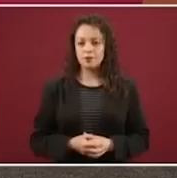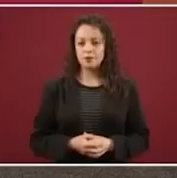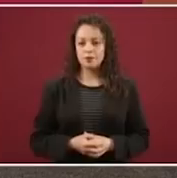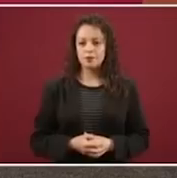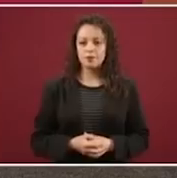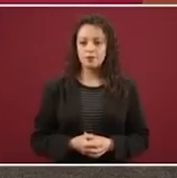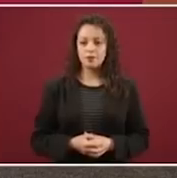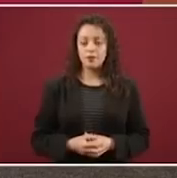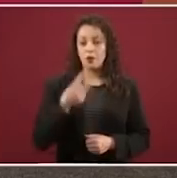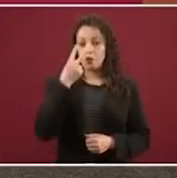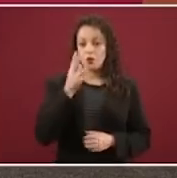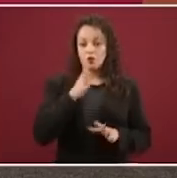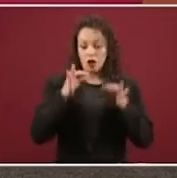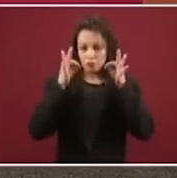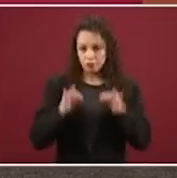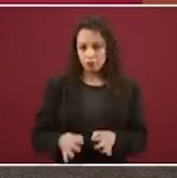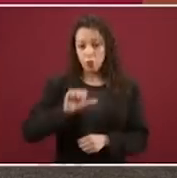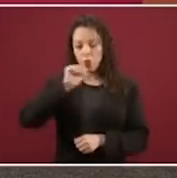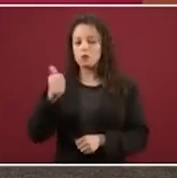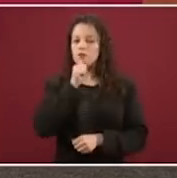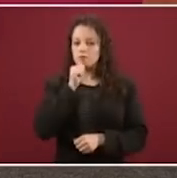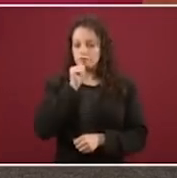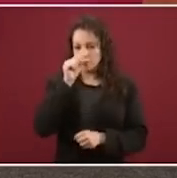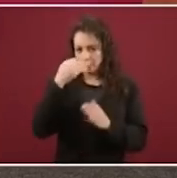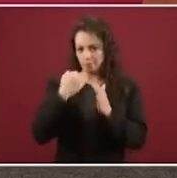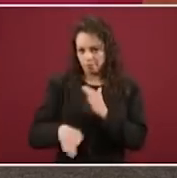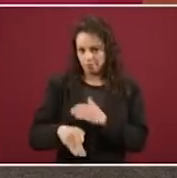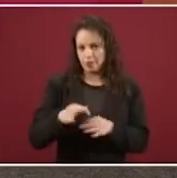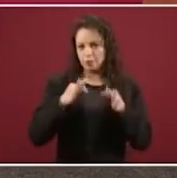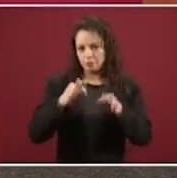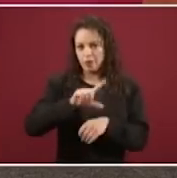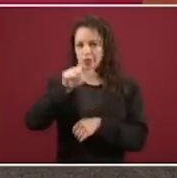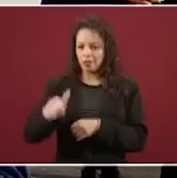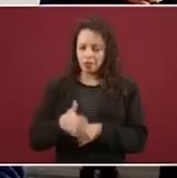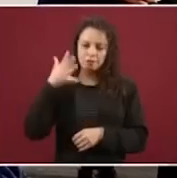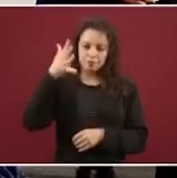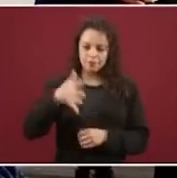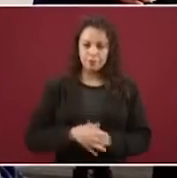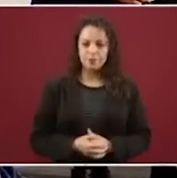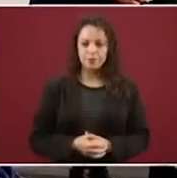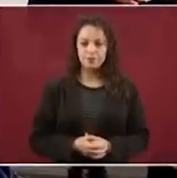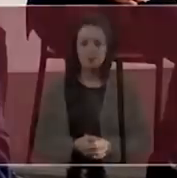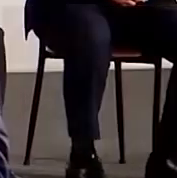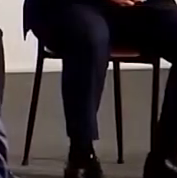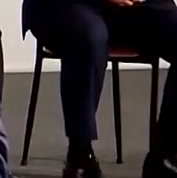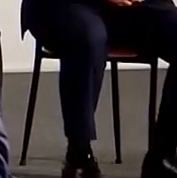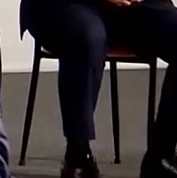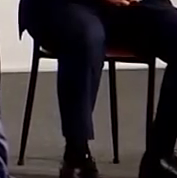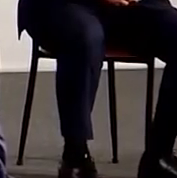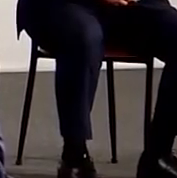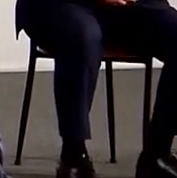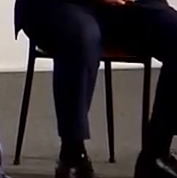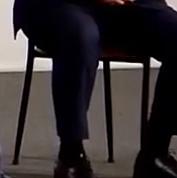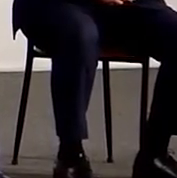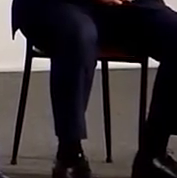dos formalizados y dos que vamos a formalizar más adelante. Y lo que tiene que ver con